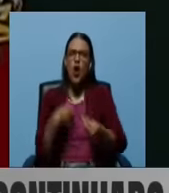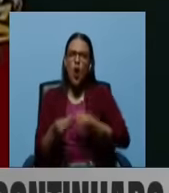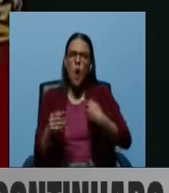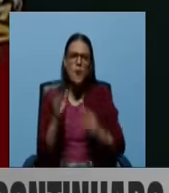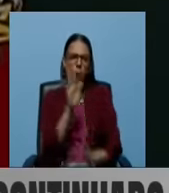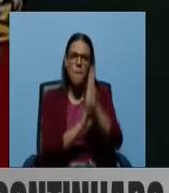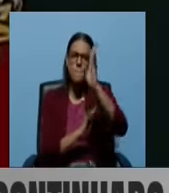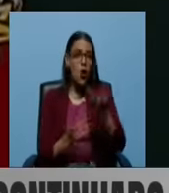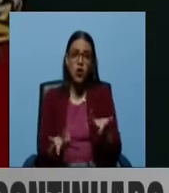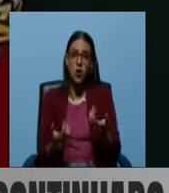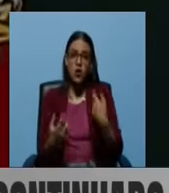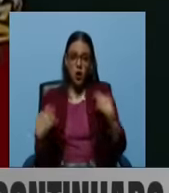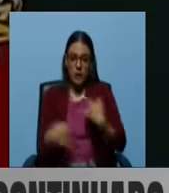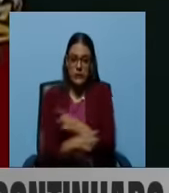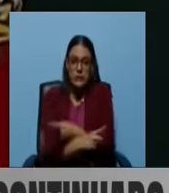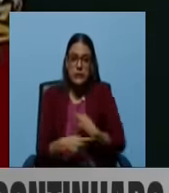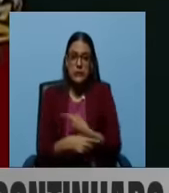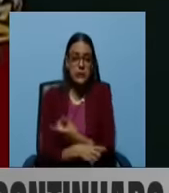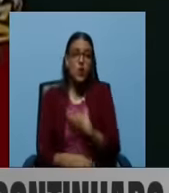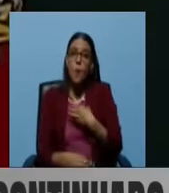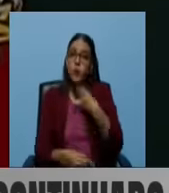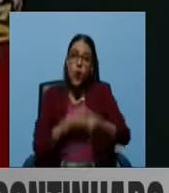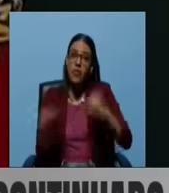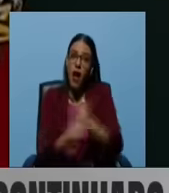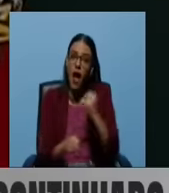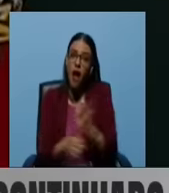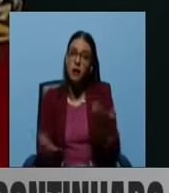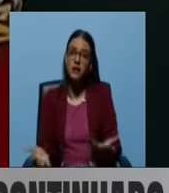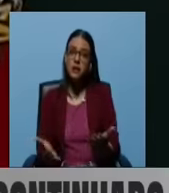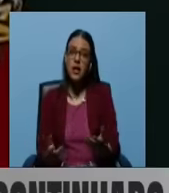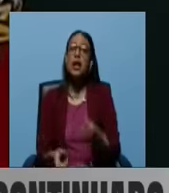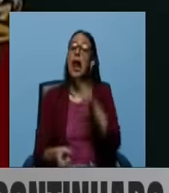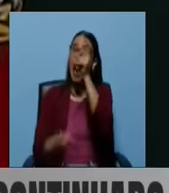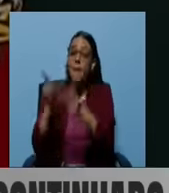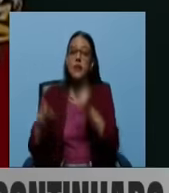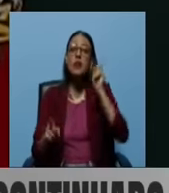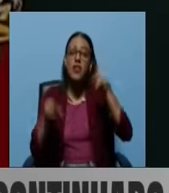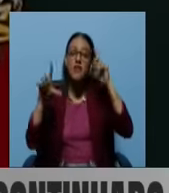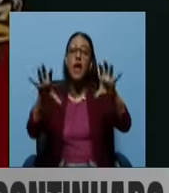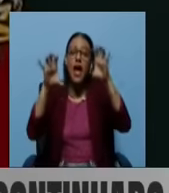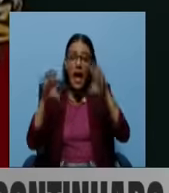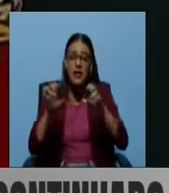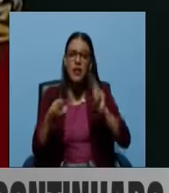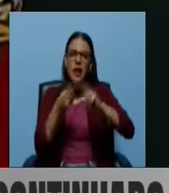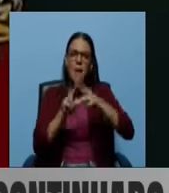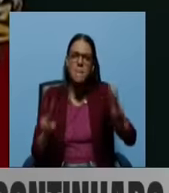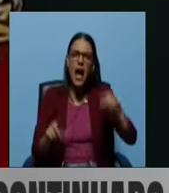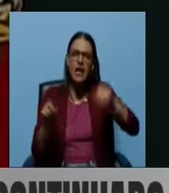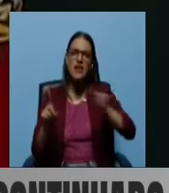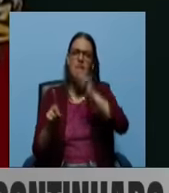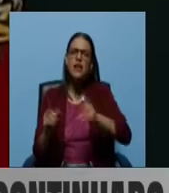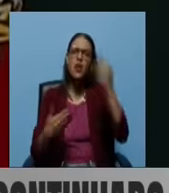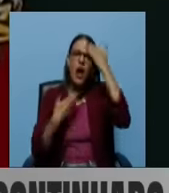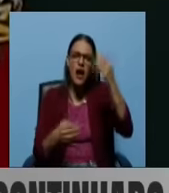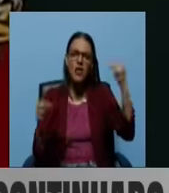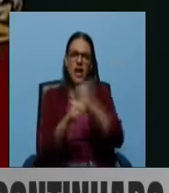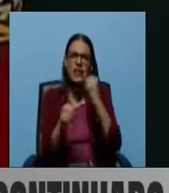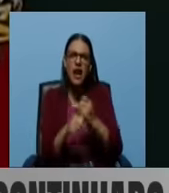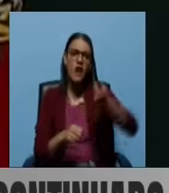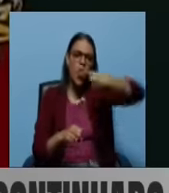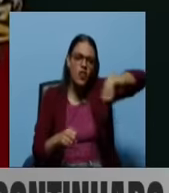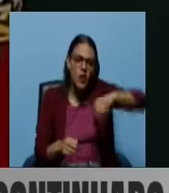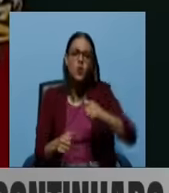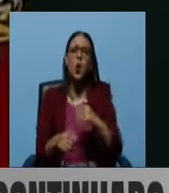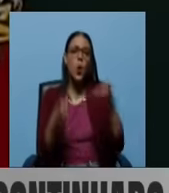hacerlo. Y la gente debe entender que la paz en Venezuela es gracias al trabajo de hormiga de